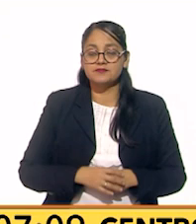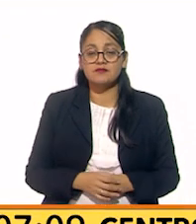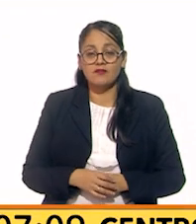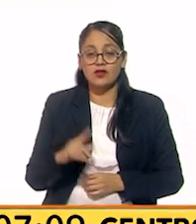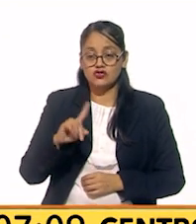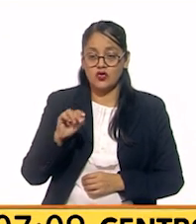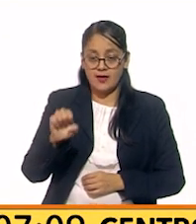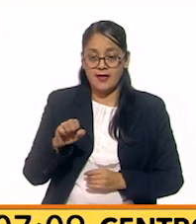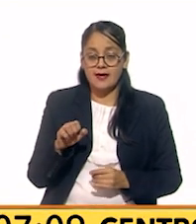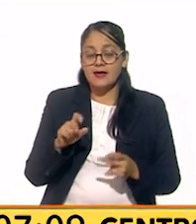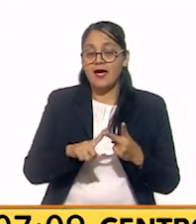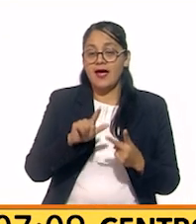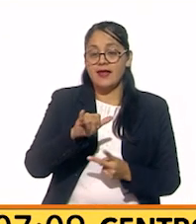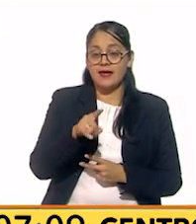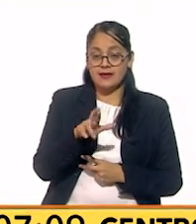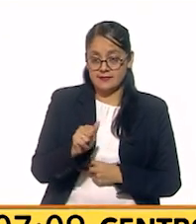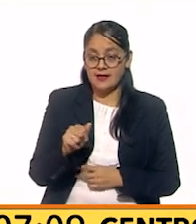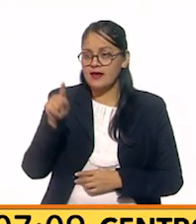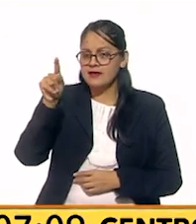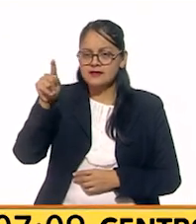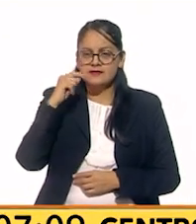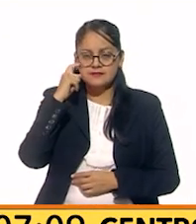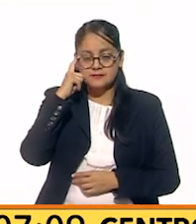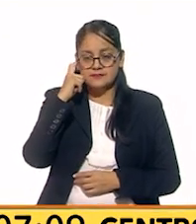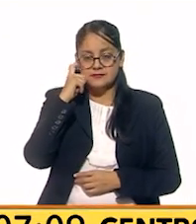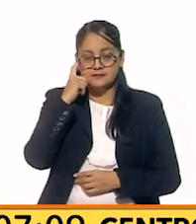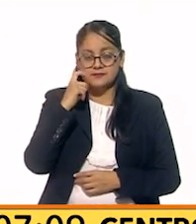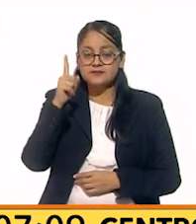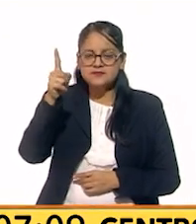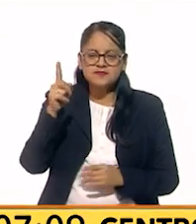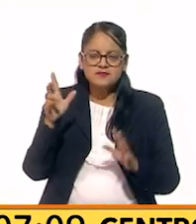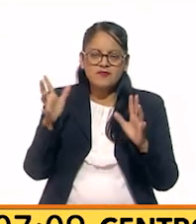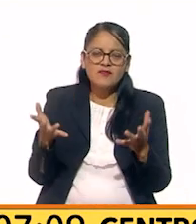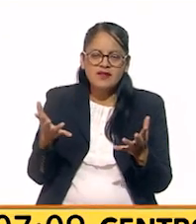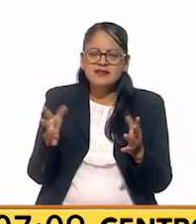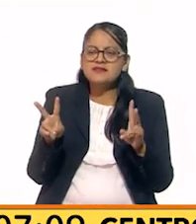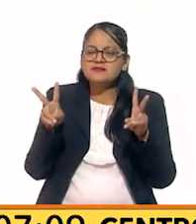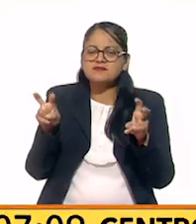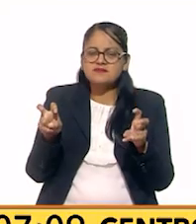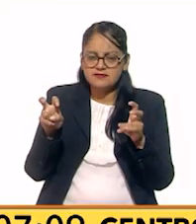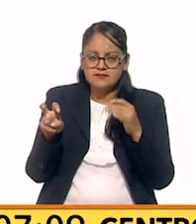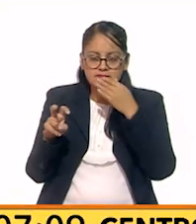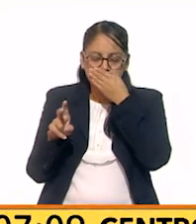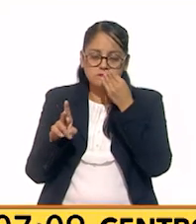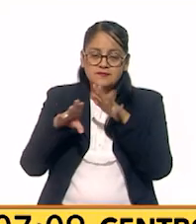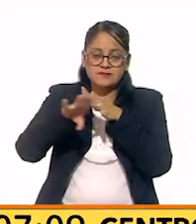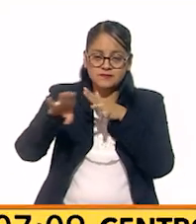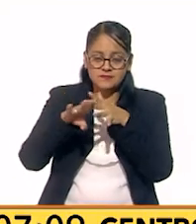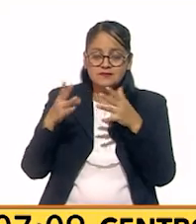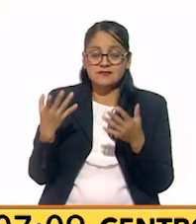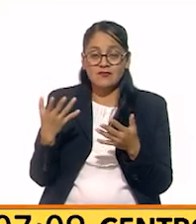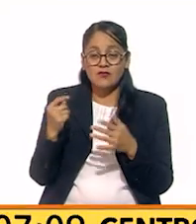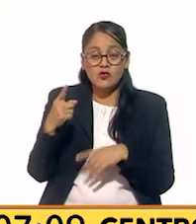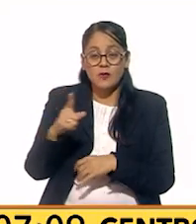Alejandra, las y los ciudadanos en Estados Unidos, este tema de la migración y la forma en que lo está abordando Donald Trump como